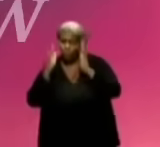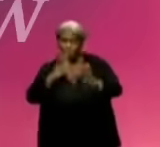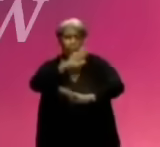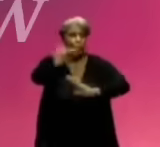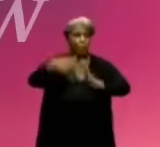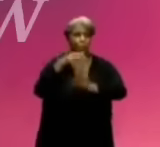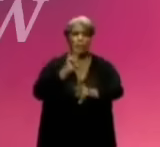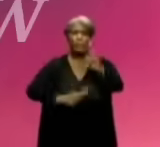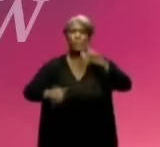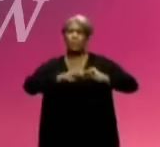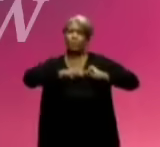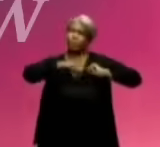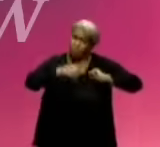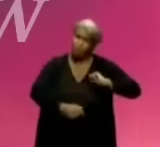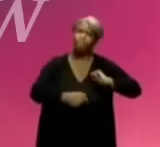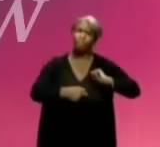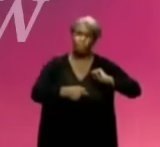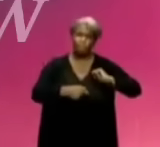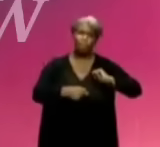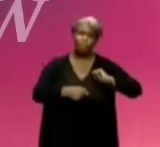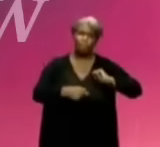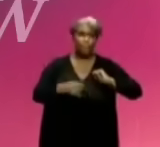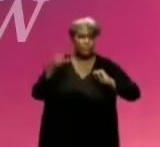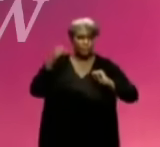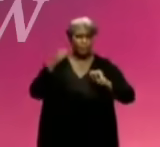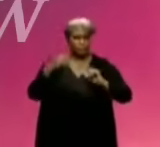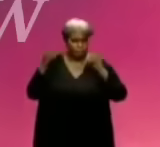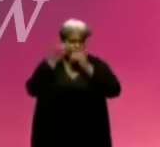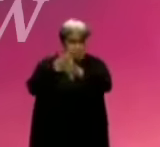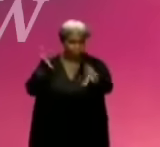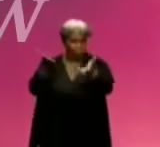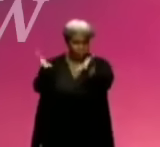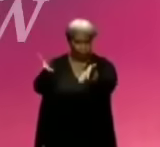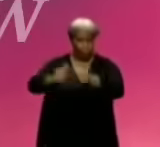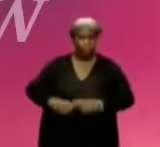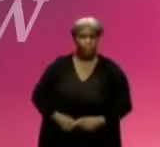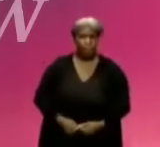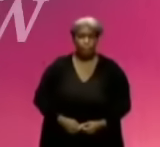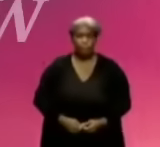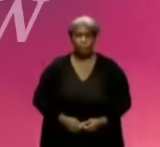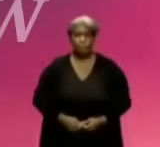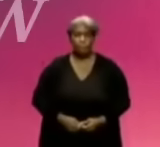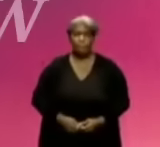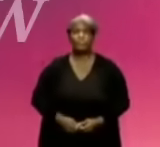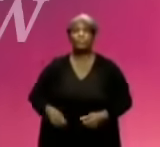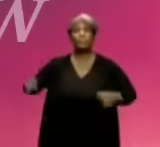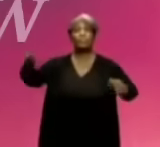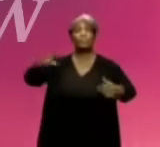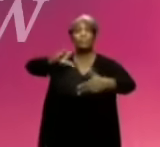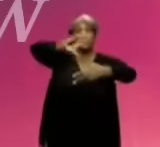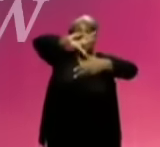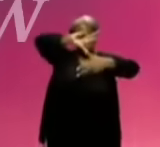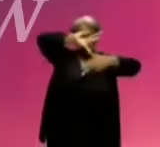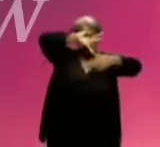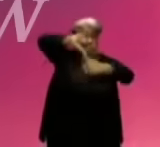que sufrieron. Yo quiero darte esta información. Con el huracán Fiona,